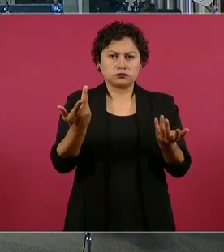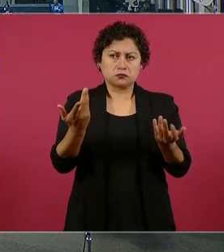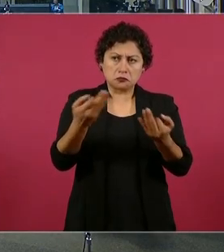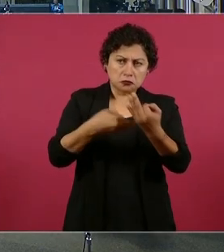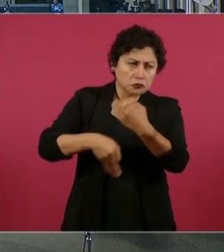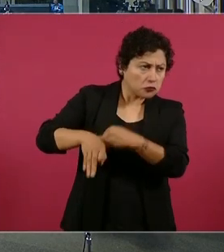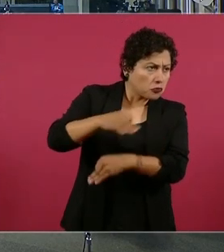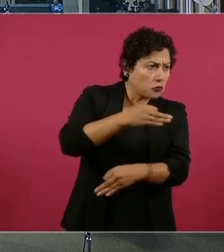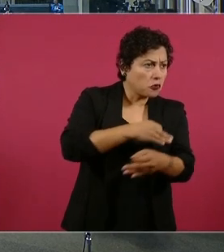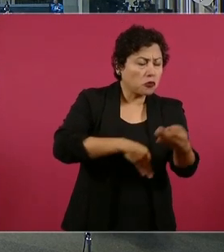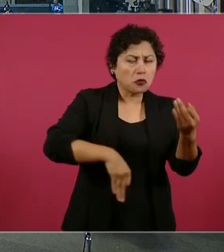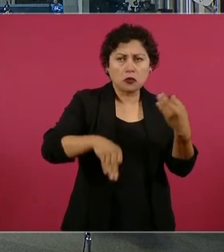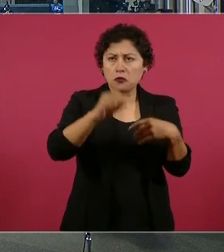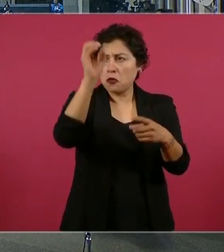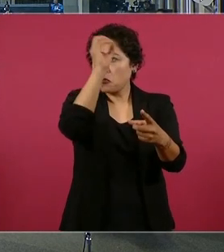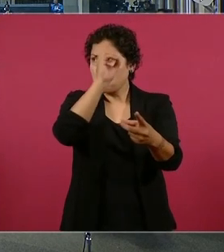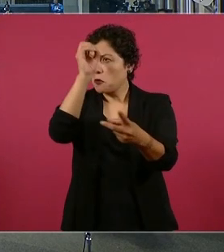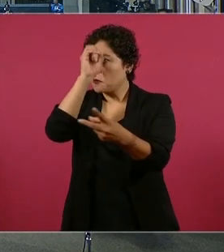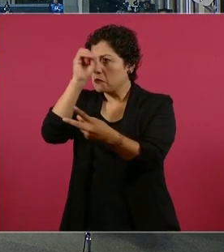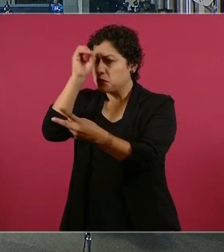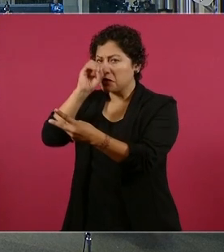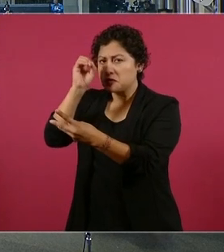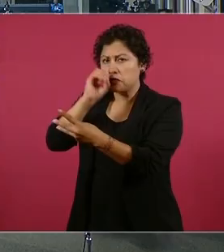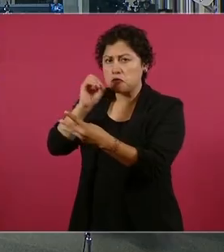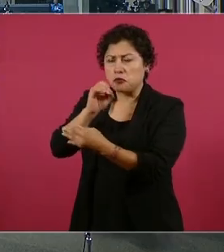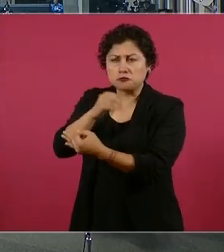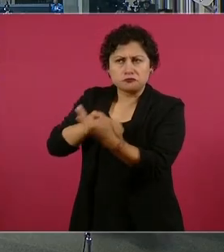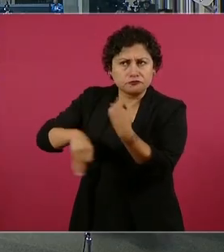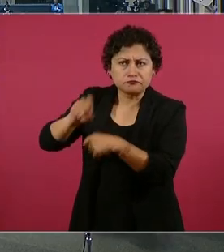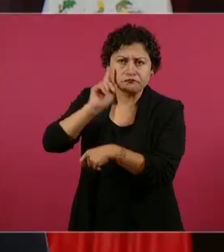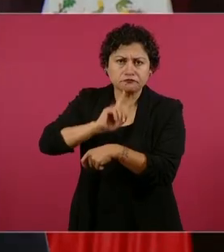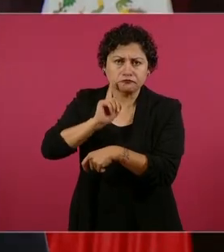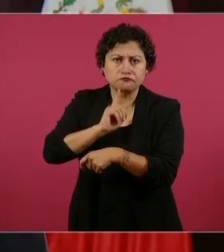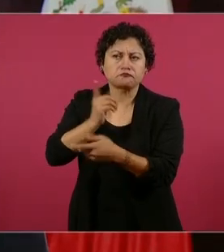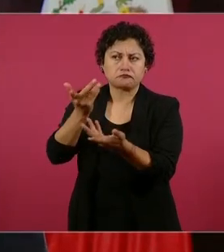la opinión de todas las mujeres